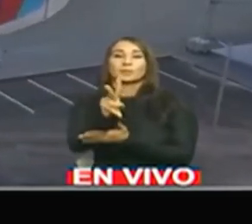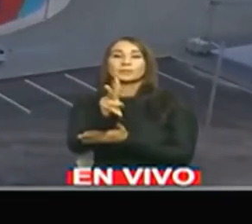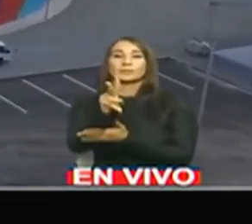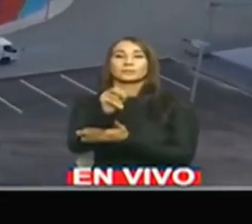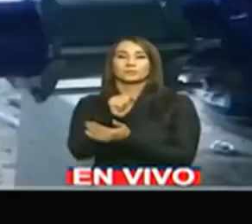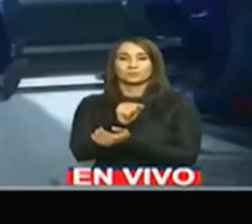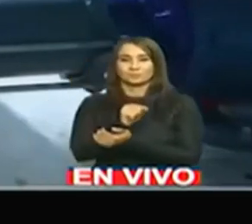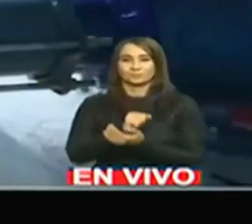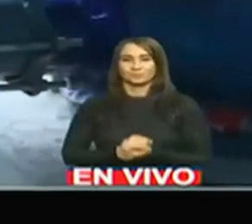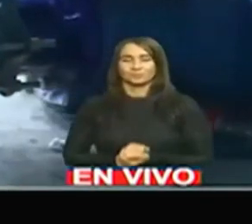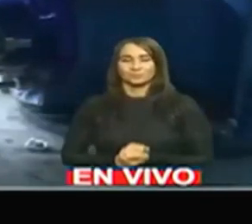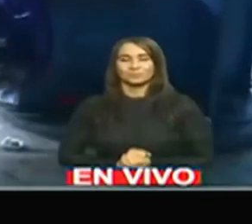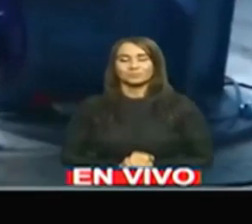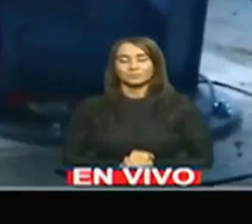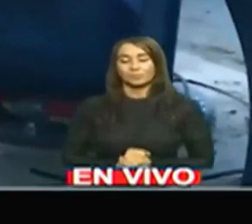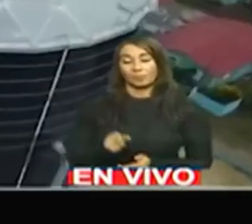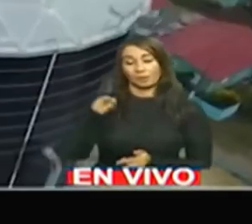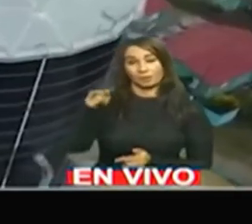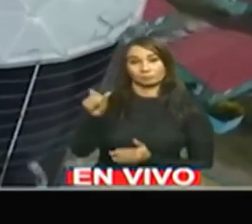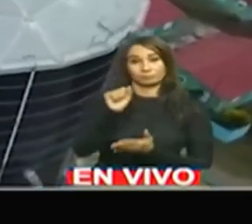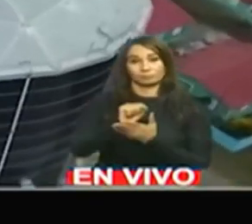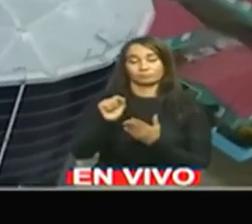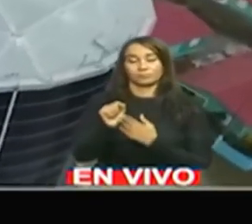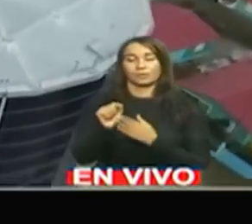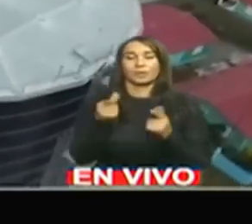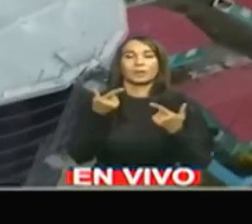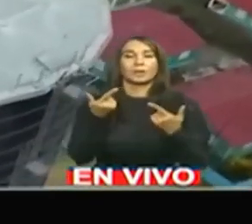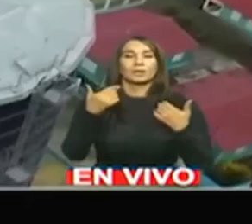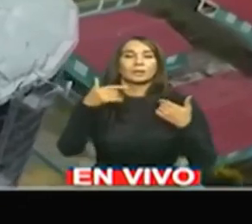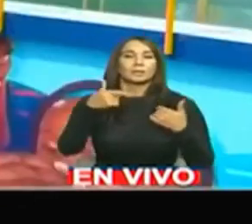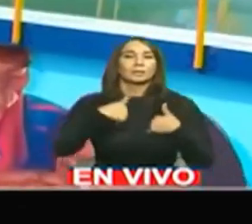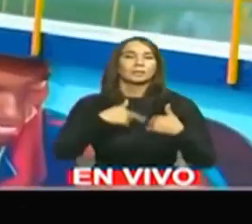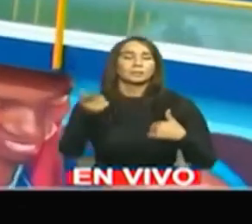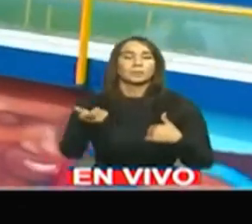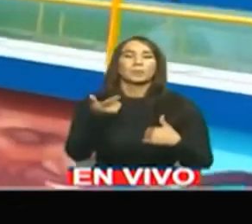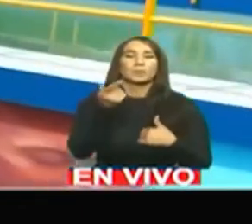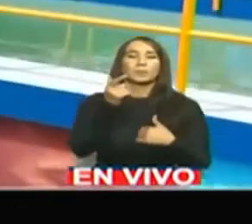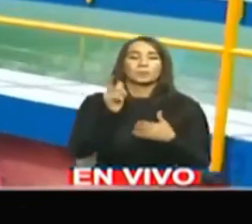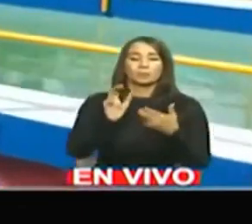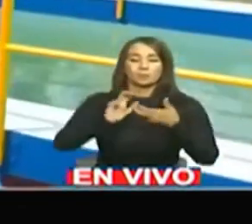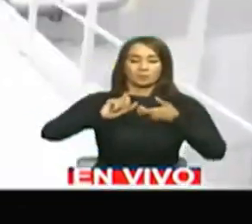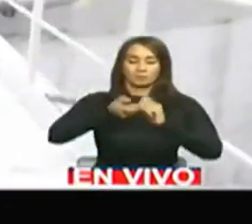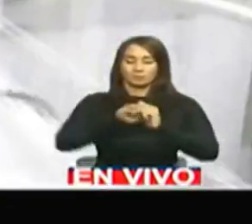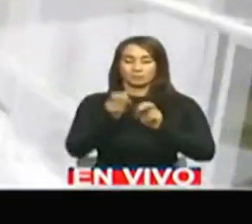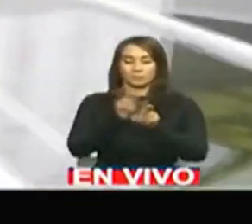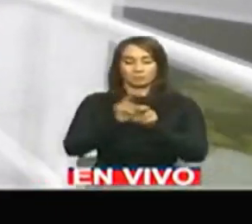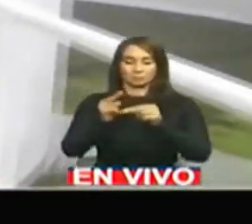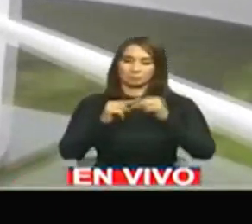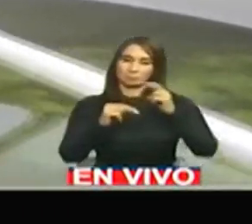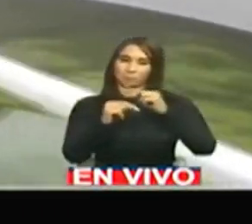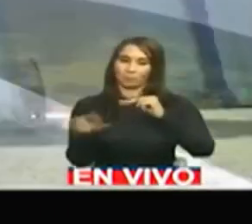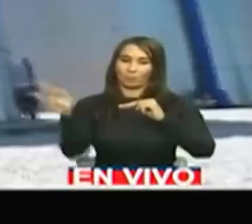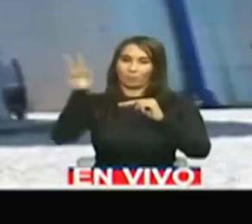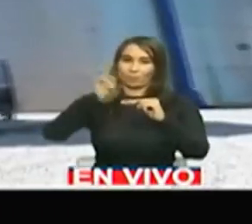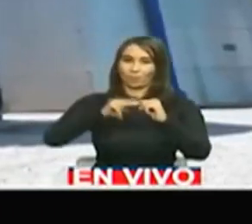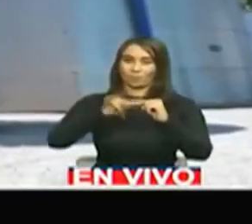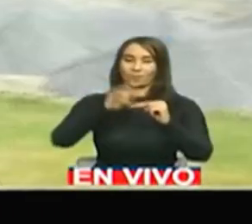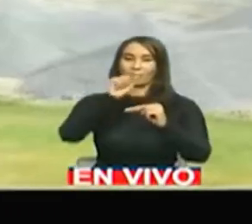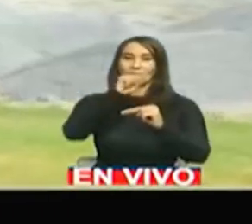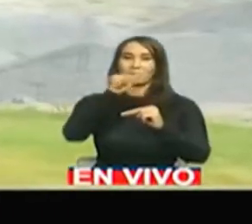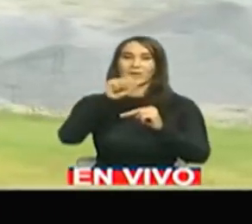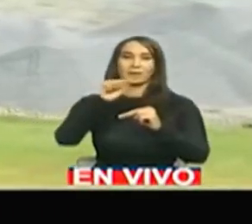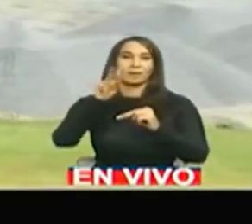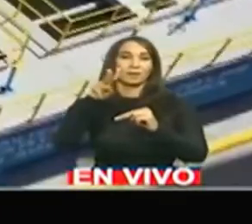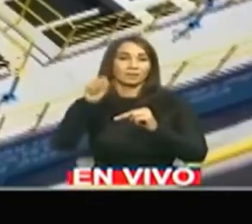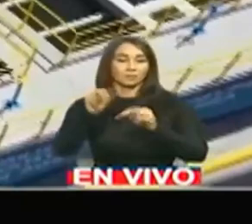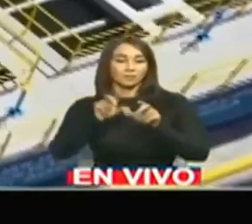2.542.494 habitantes. Entre estos sistemas se encuentran la rehabilitación del acueducto múltiple de Azuro, la planta